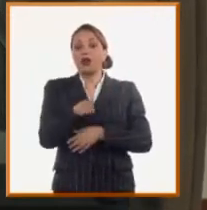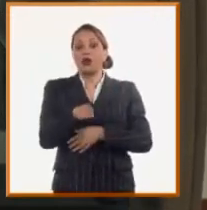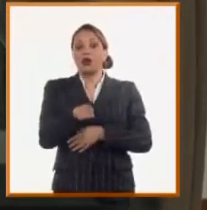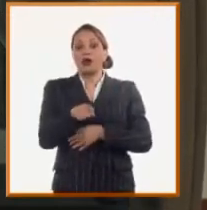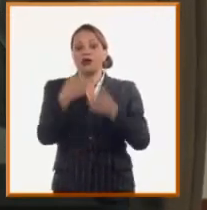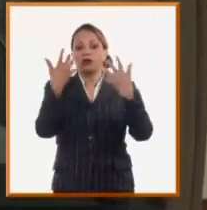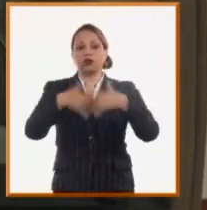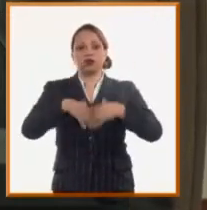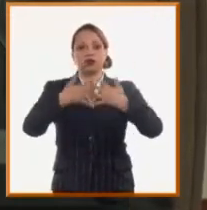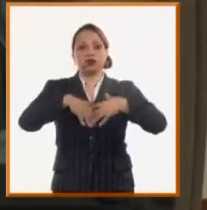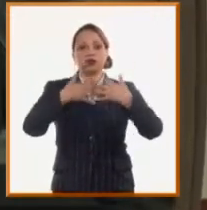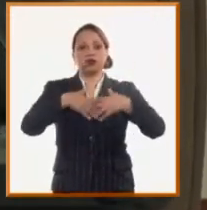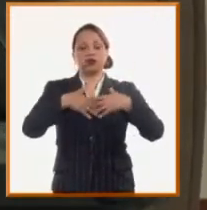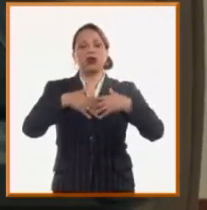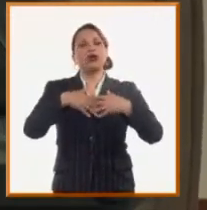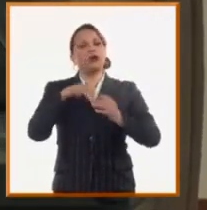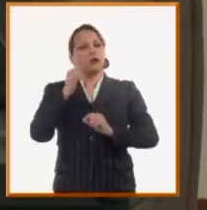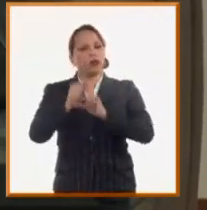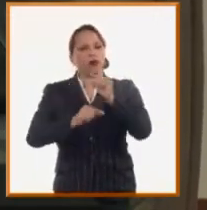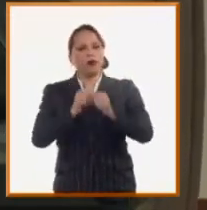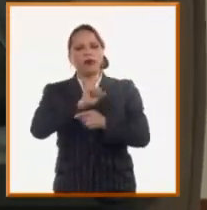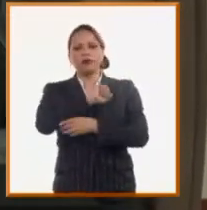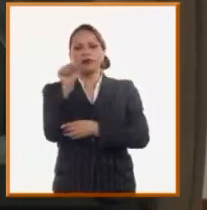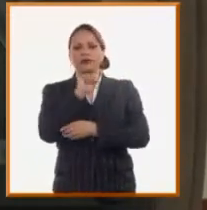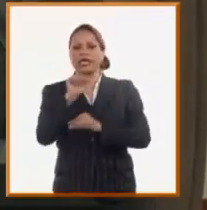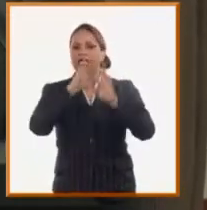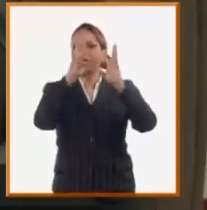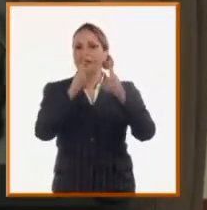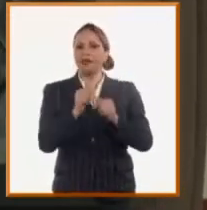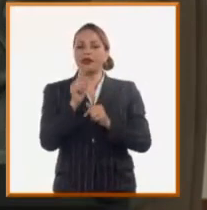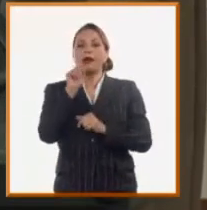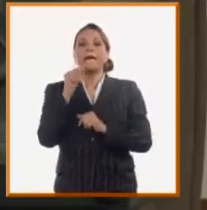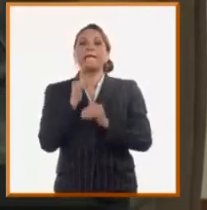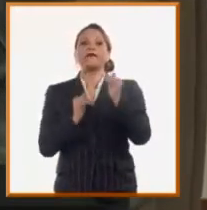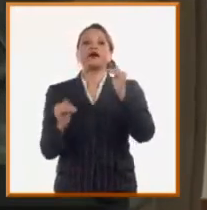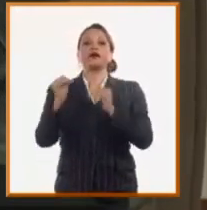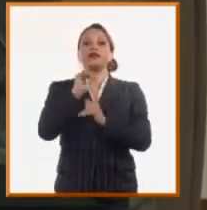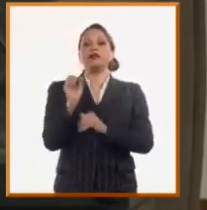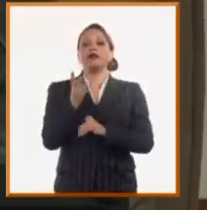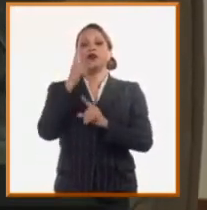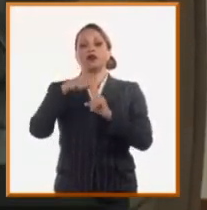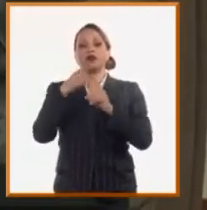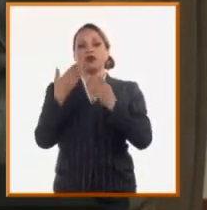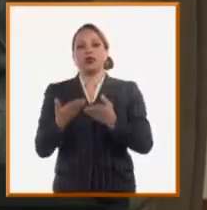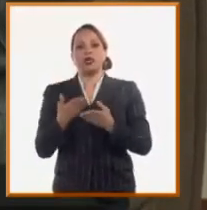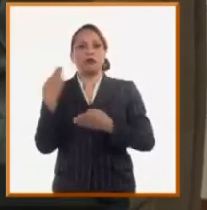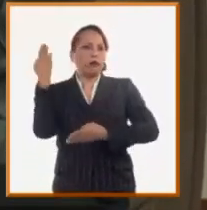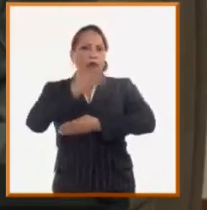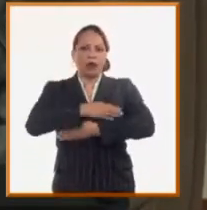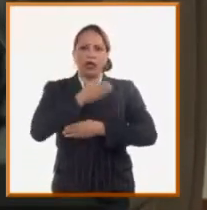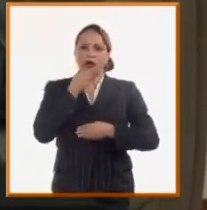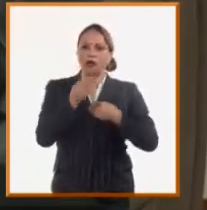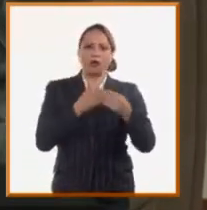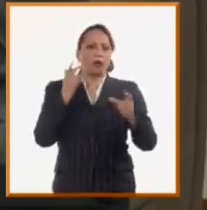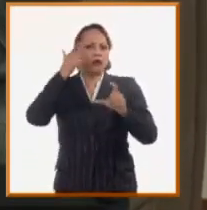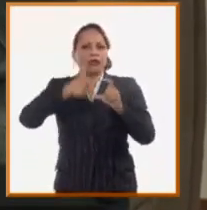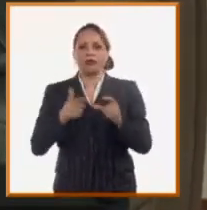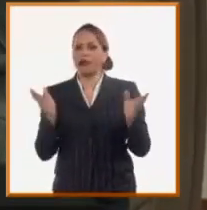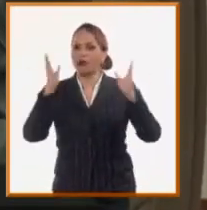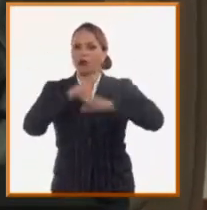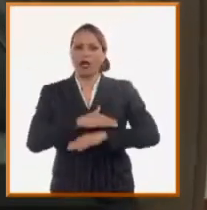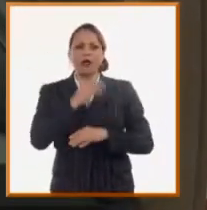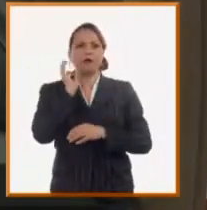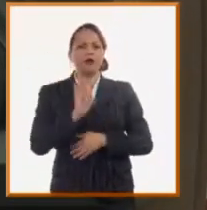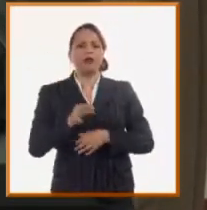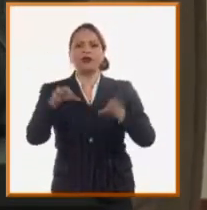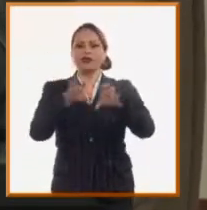la producción de granos. Logra rendimientos muy por encima de las 2 toneladas por hectárea de grano, con bloqueo, sin combustible, con los mismos líos